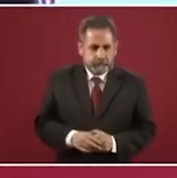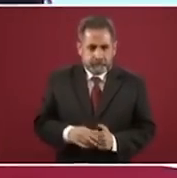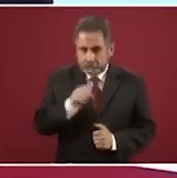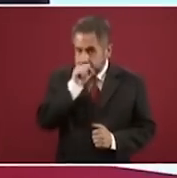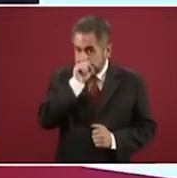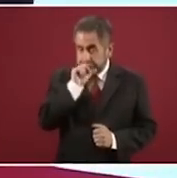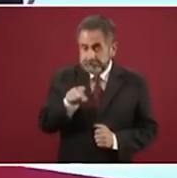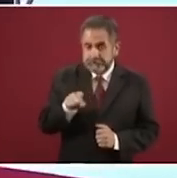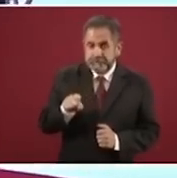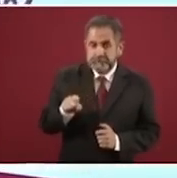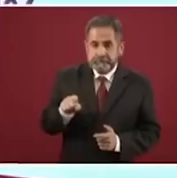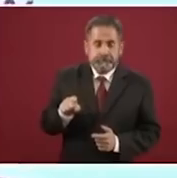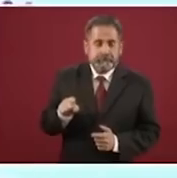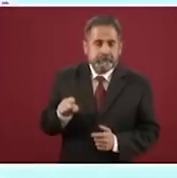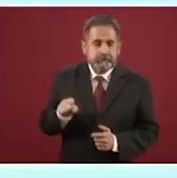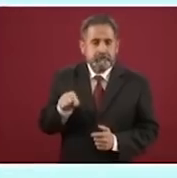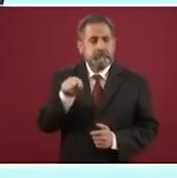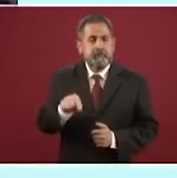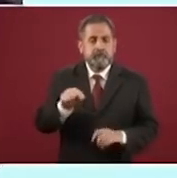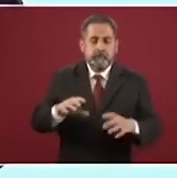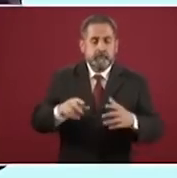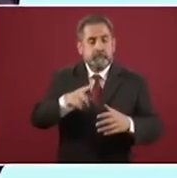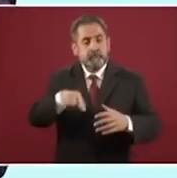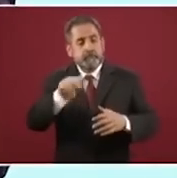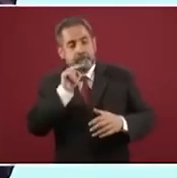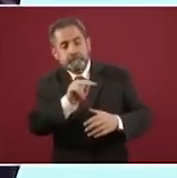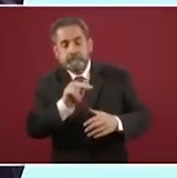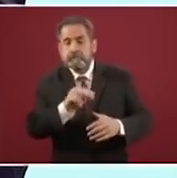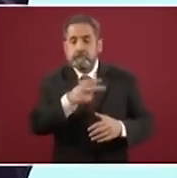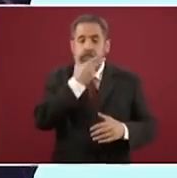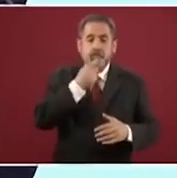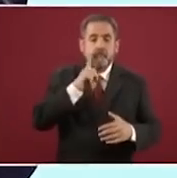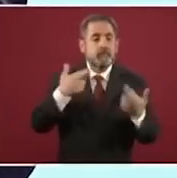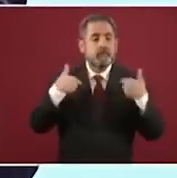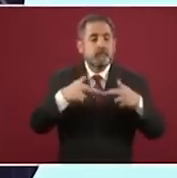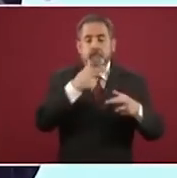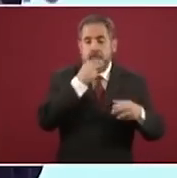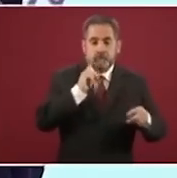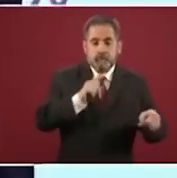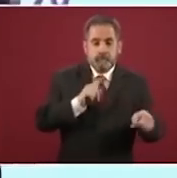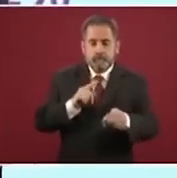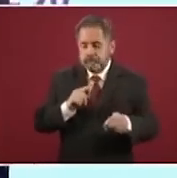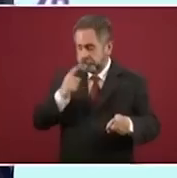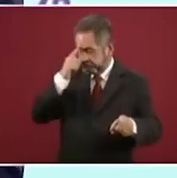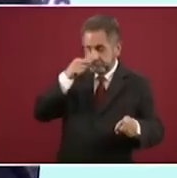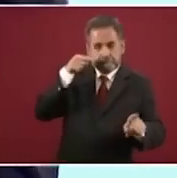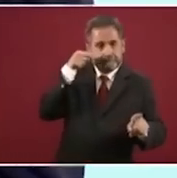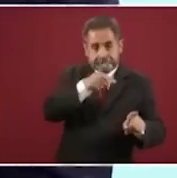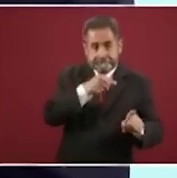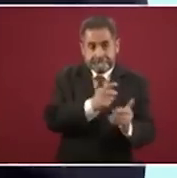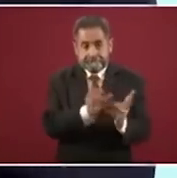viendo cómo las maestras, los maestros son los